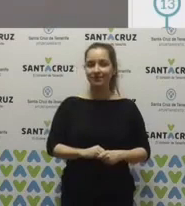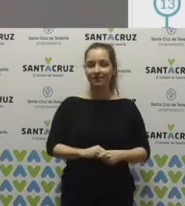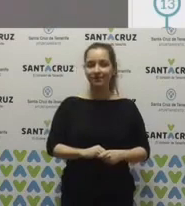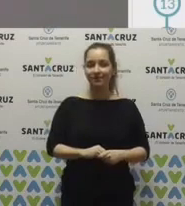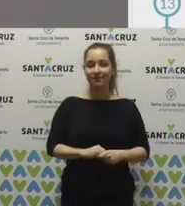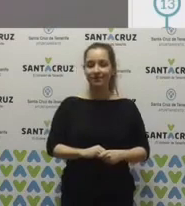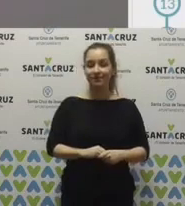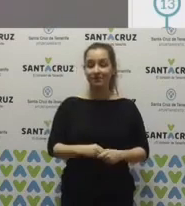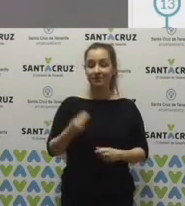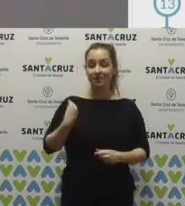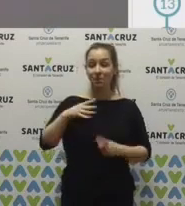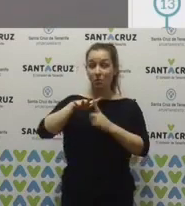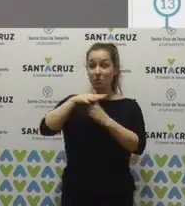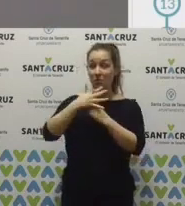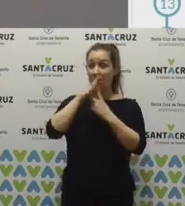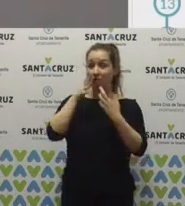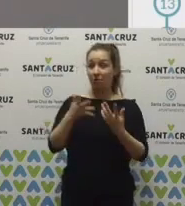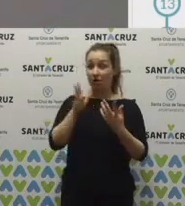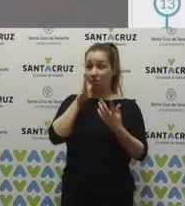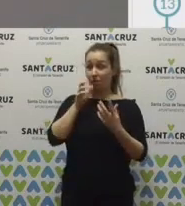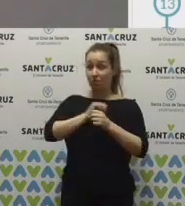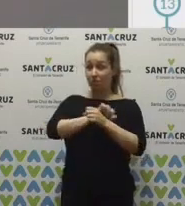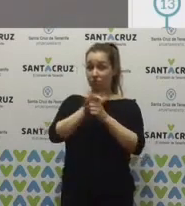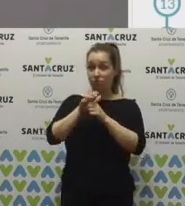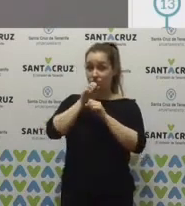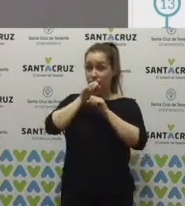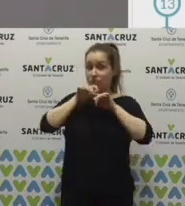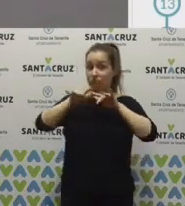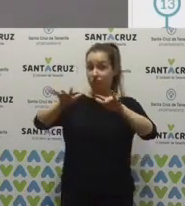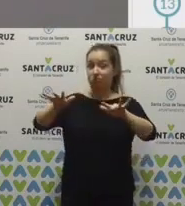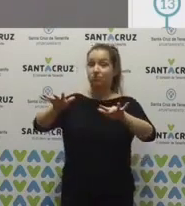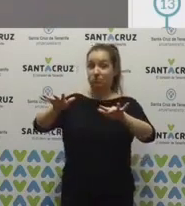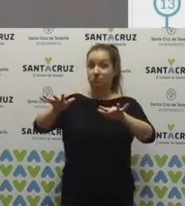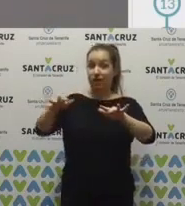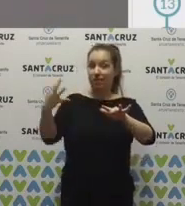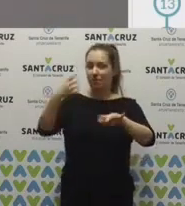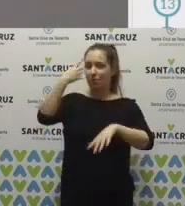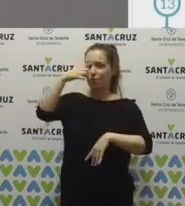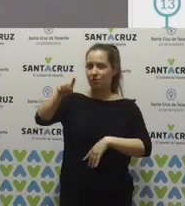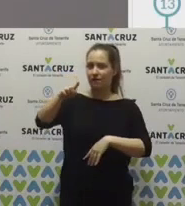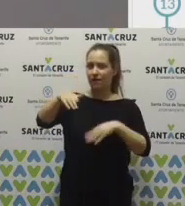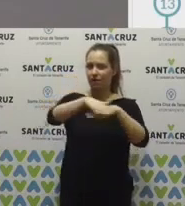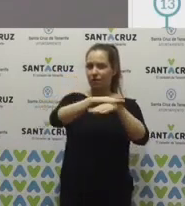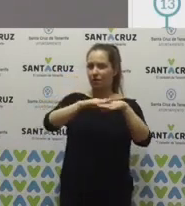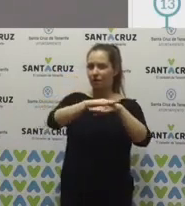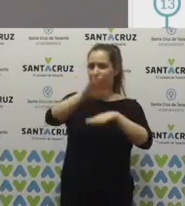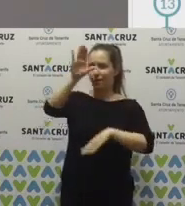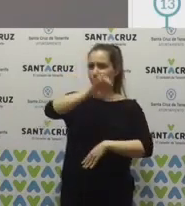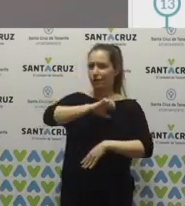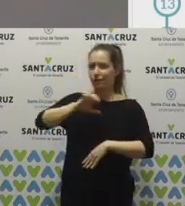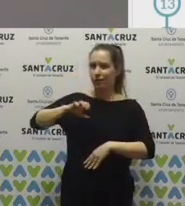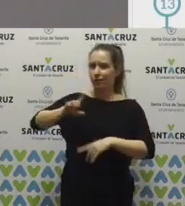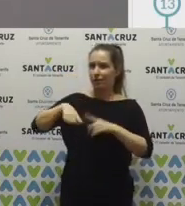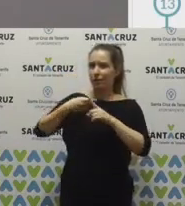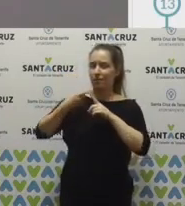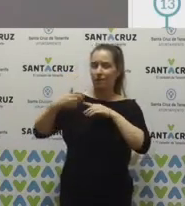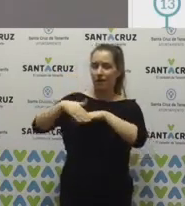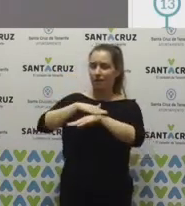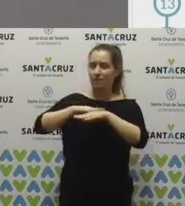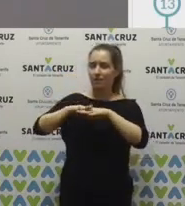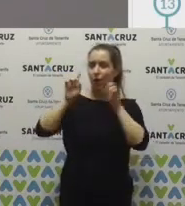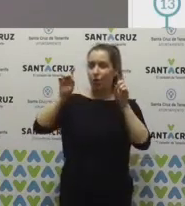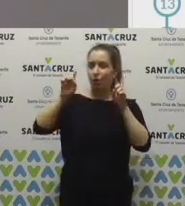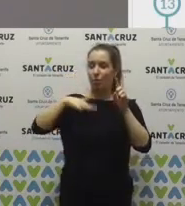las circunstancias actuales de la pandemia hay que tener en cuenta que los gobiernos autonómicos y el ministerio de educación maneja tres escenarios